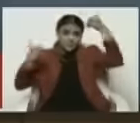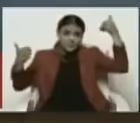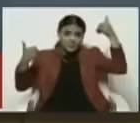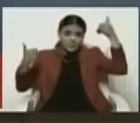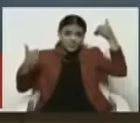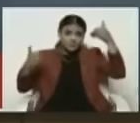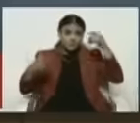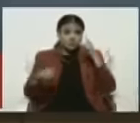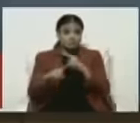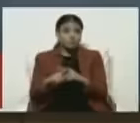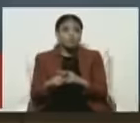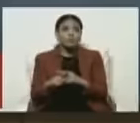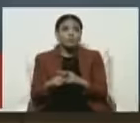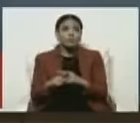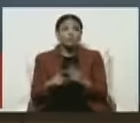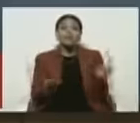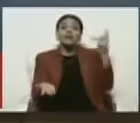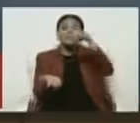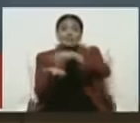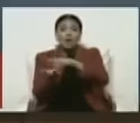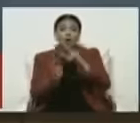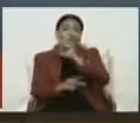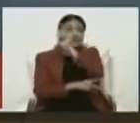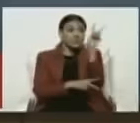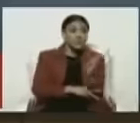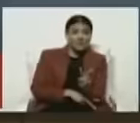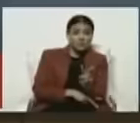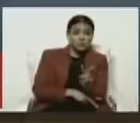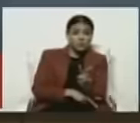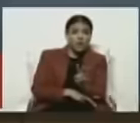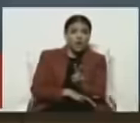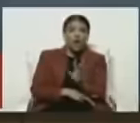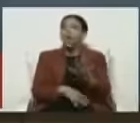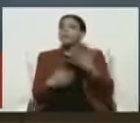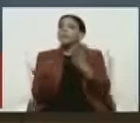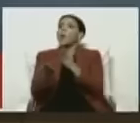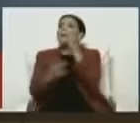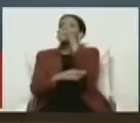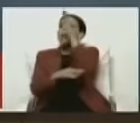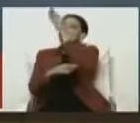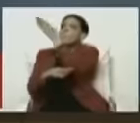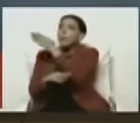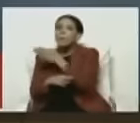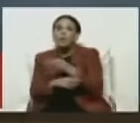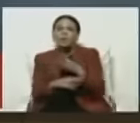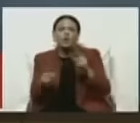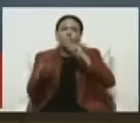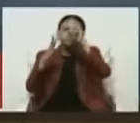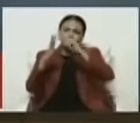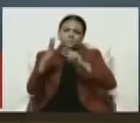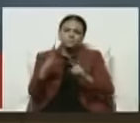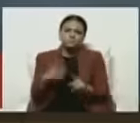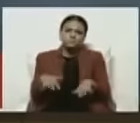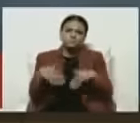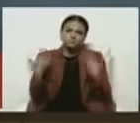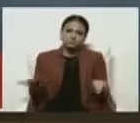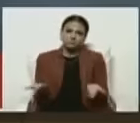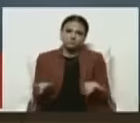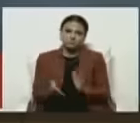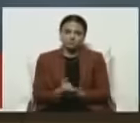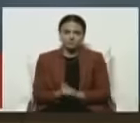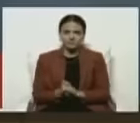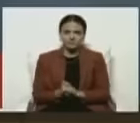bueno, llegó de Venezuela al más allá, a fuera incluso de la órbita